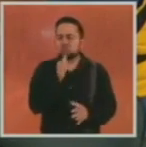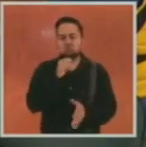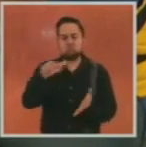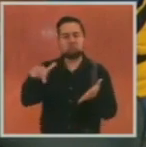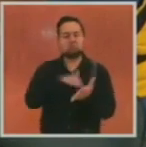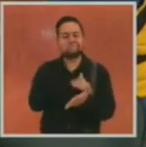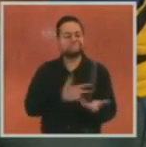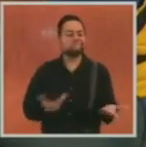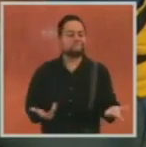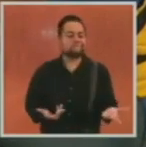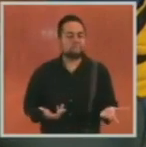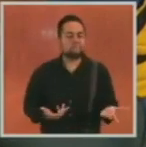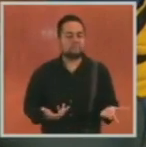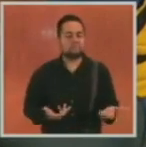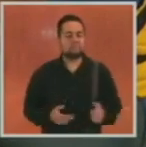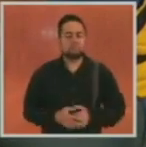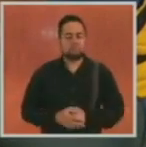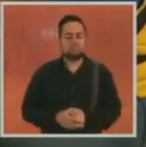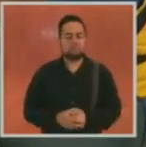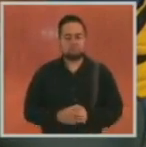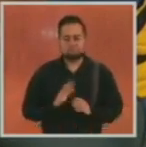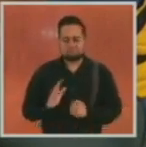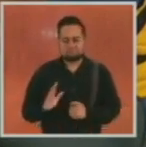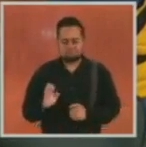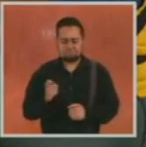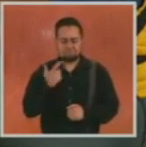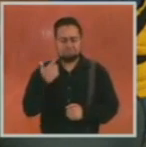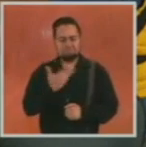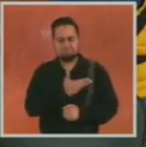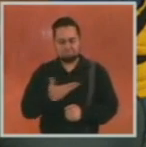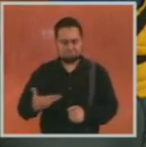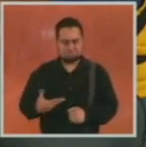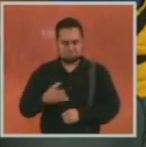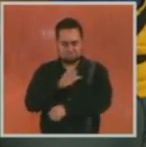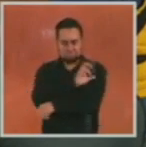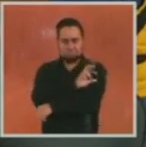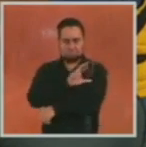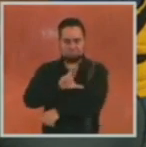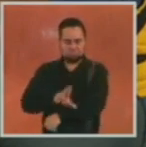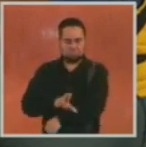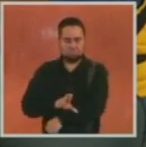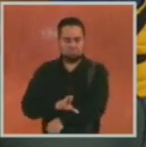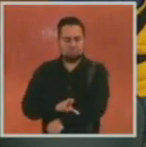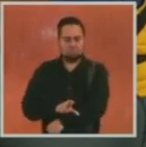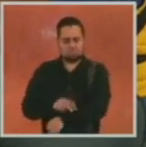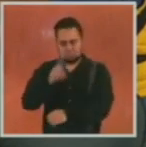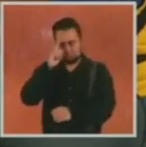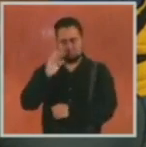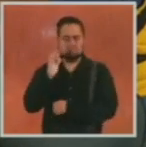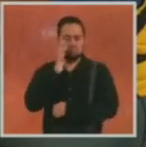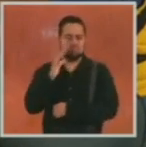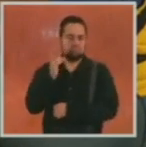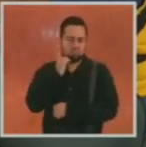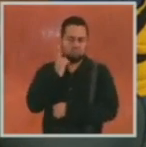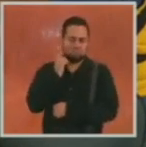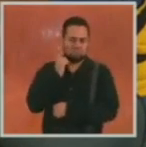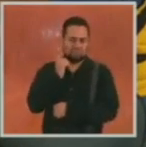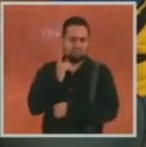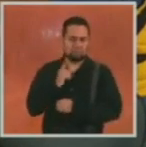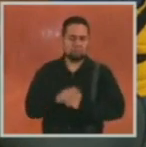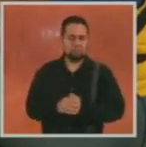incluso hubo por allá un presidente de la coordinación de del Congreso Sí